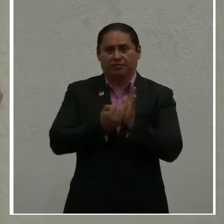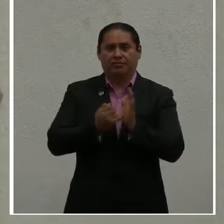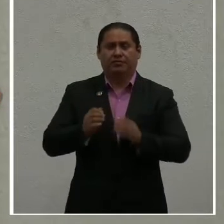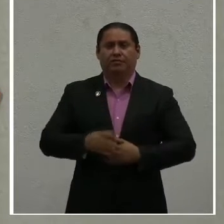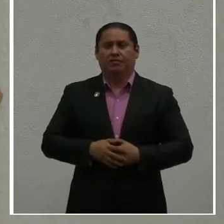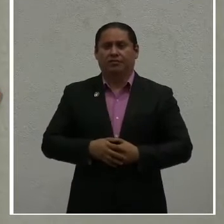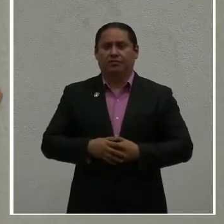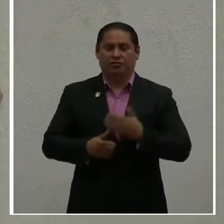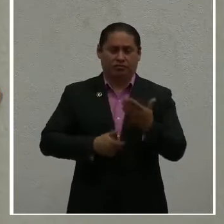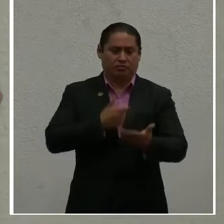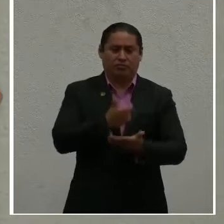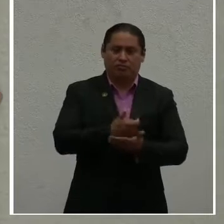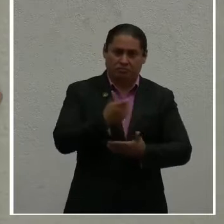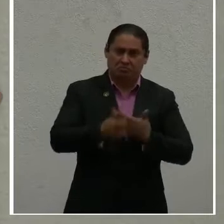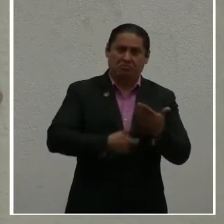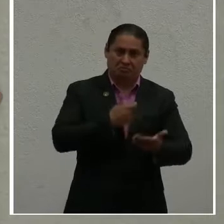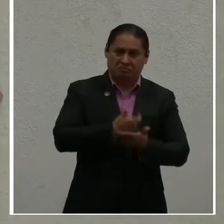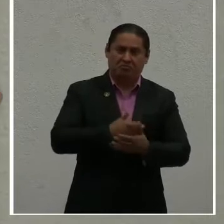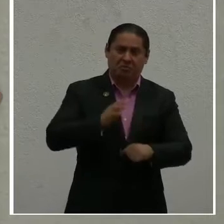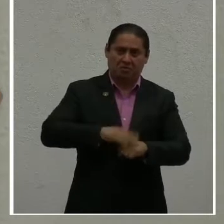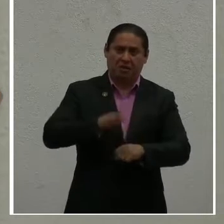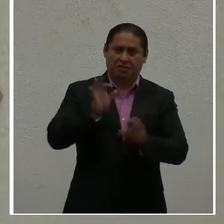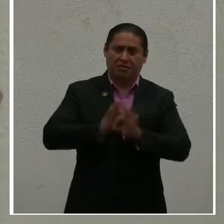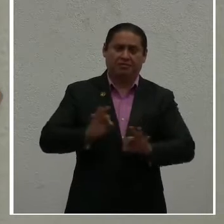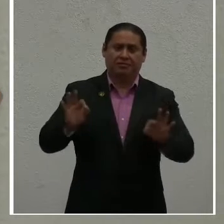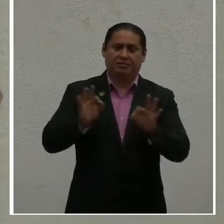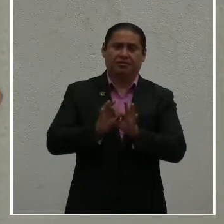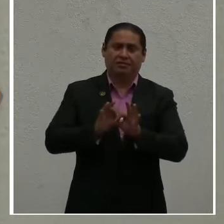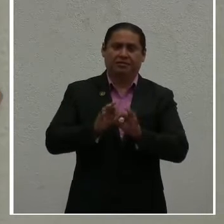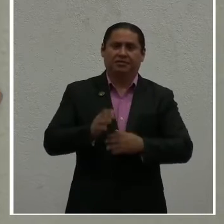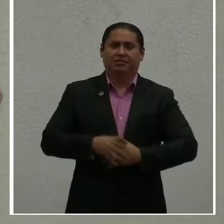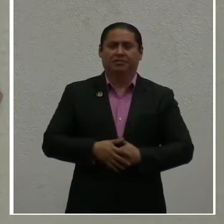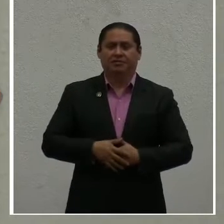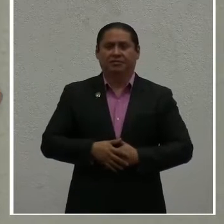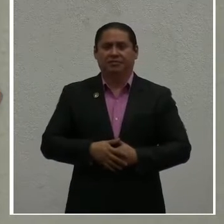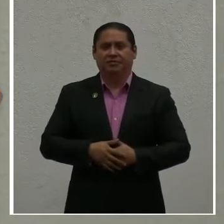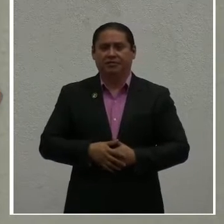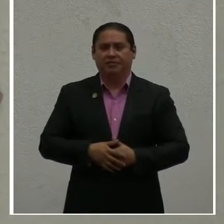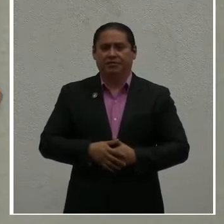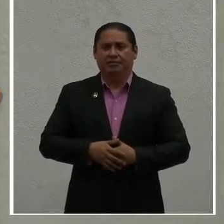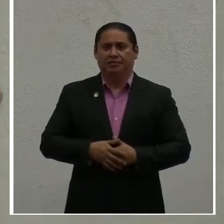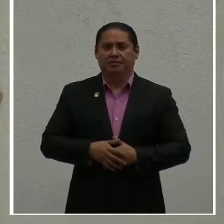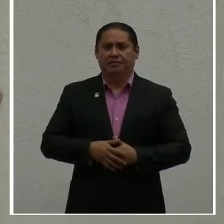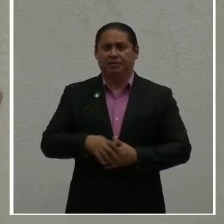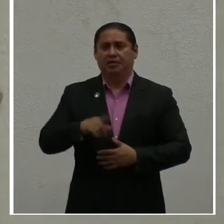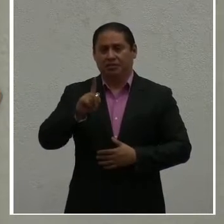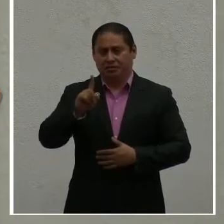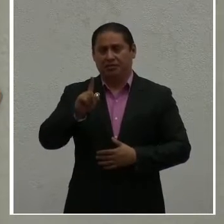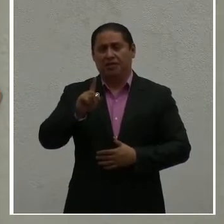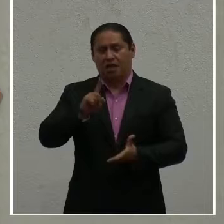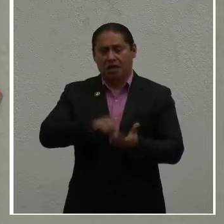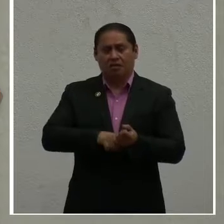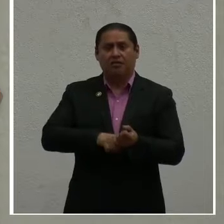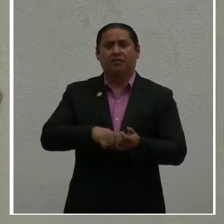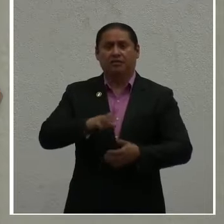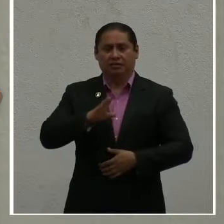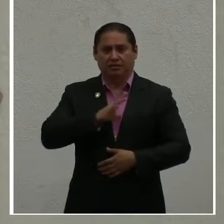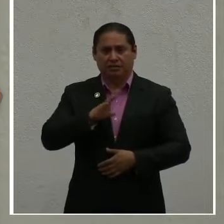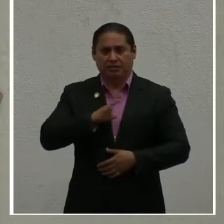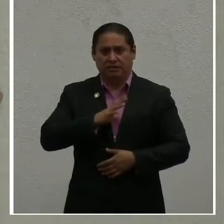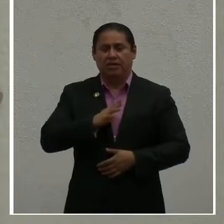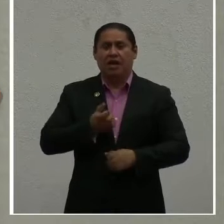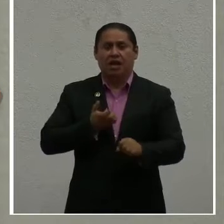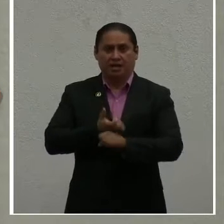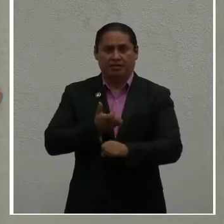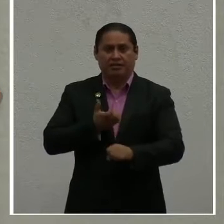contribución más importante que puede determinar el Estado. Estamos dentro de los 13 estados que establecen estos